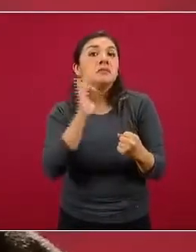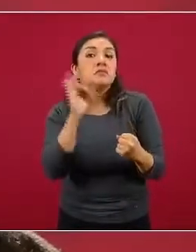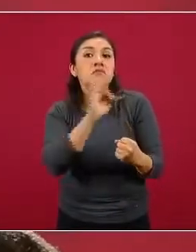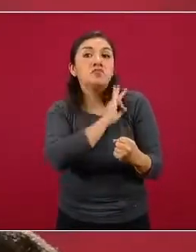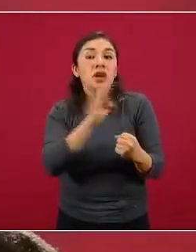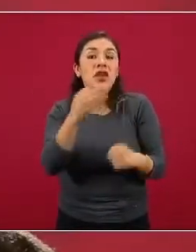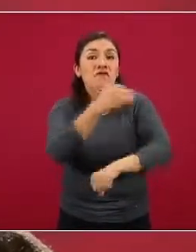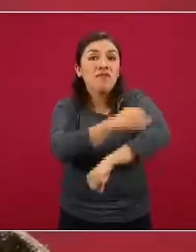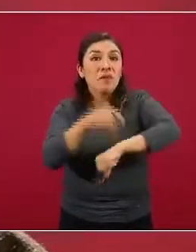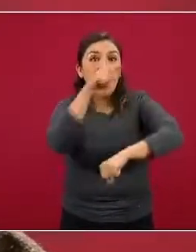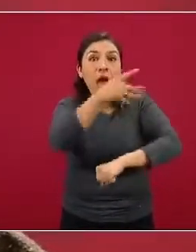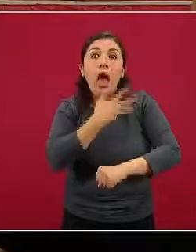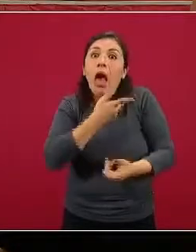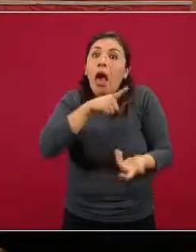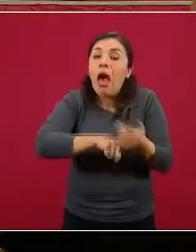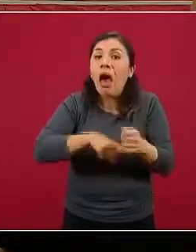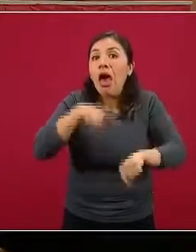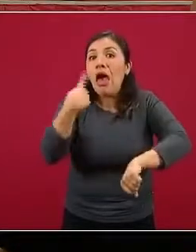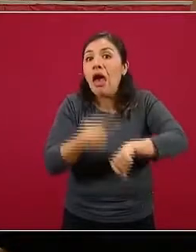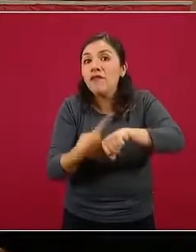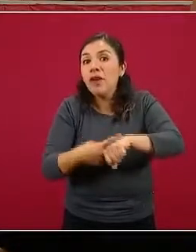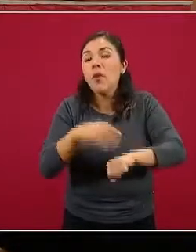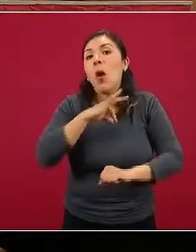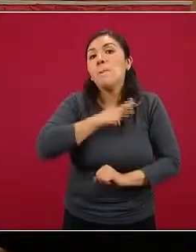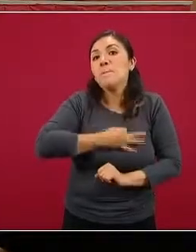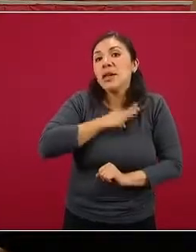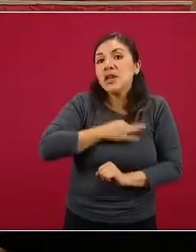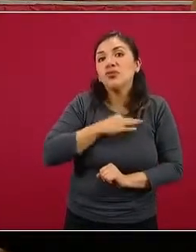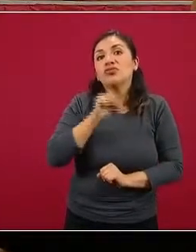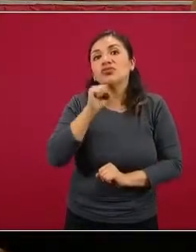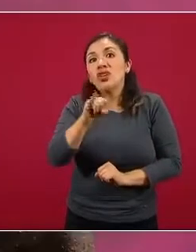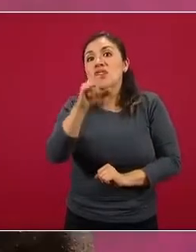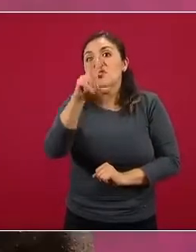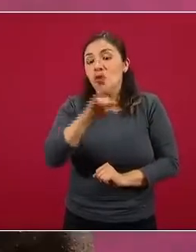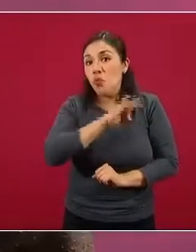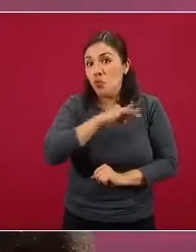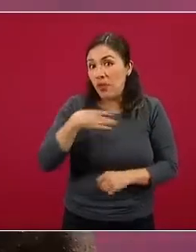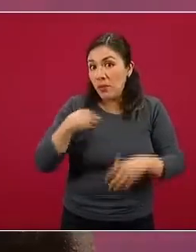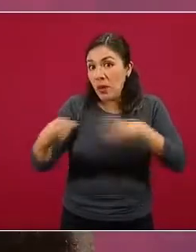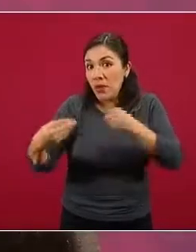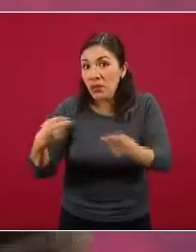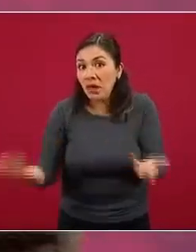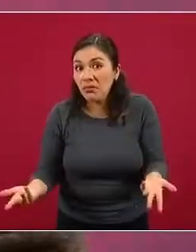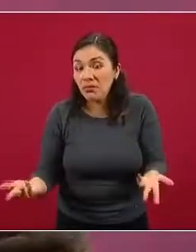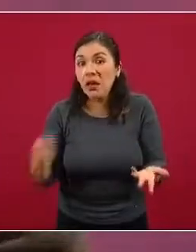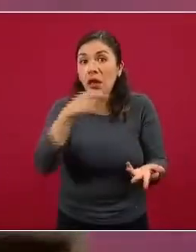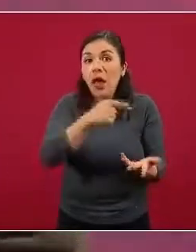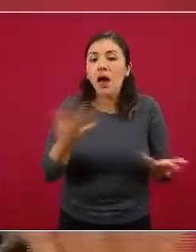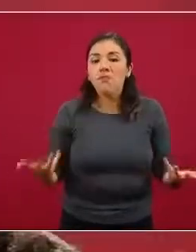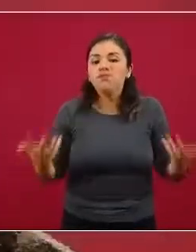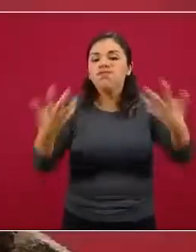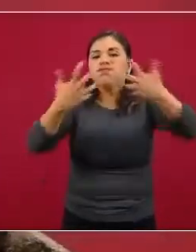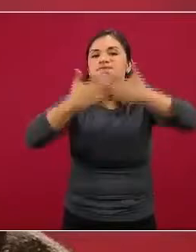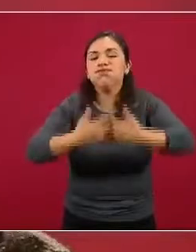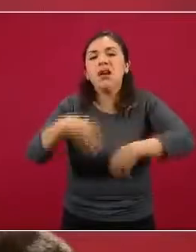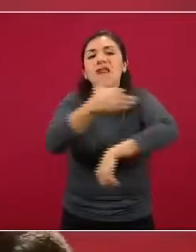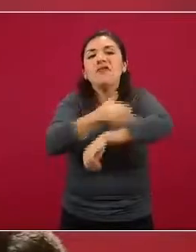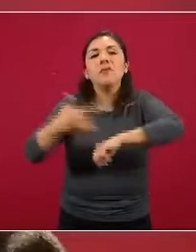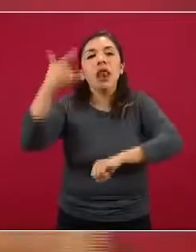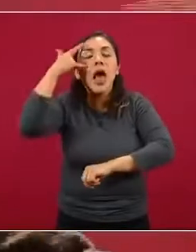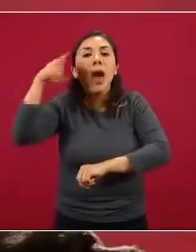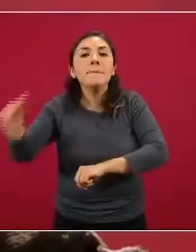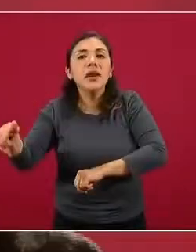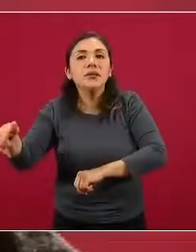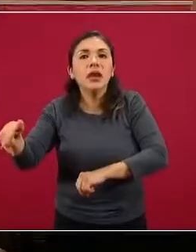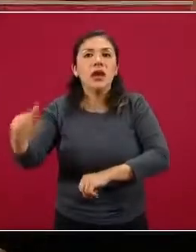de que la familia de Chihuahua esté con capacidad contagiante, se transfiere a la familia de Campeche.